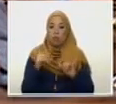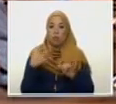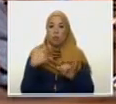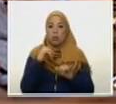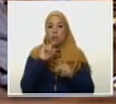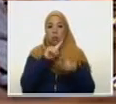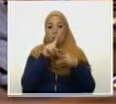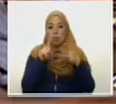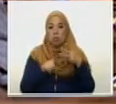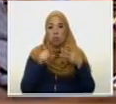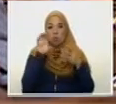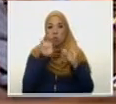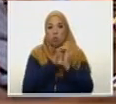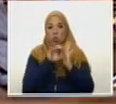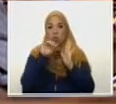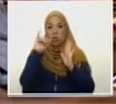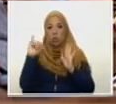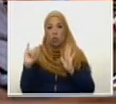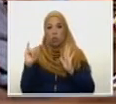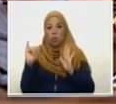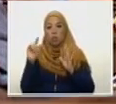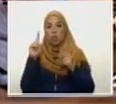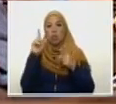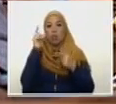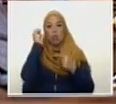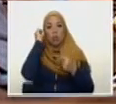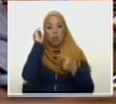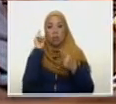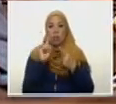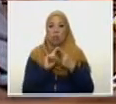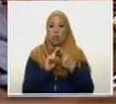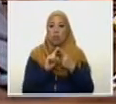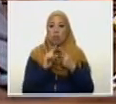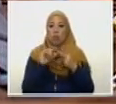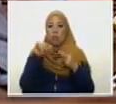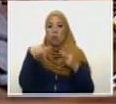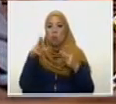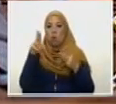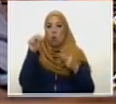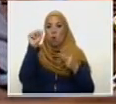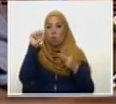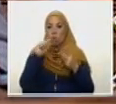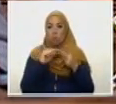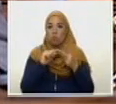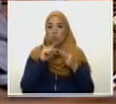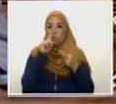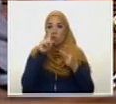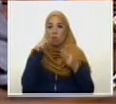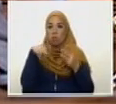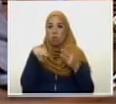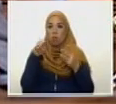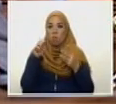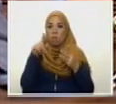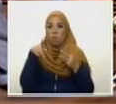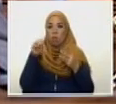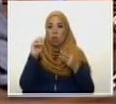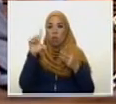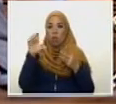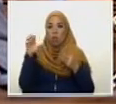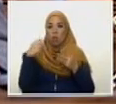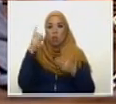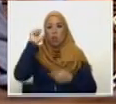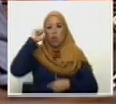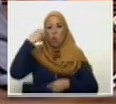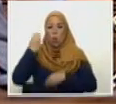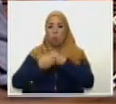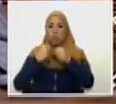palabra las y los constituyentes Nosli Rodríguez, Juan Iriarte y Robert Zapoleo, quienes recordaron el papel de Joan Noya